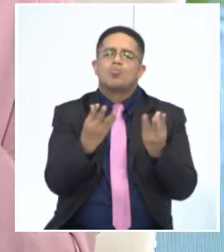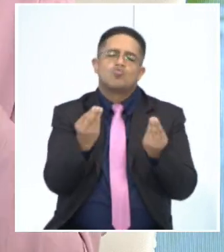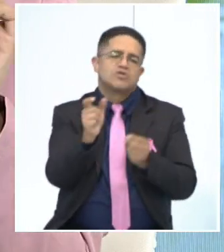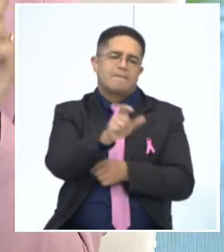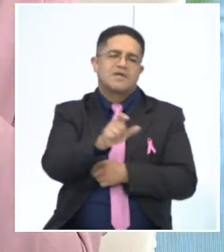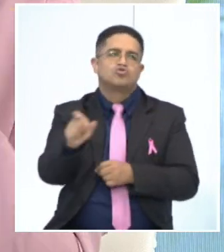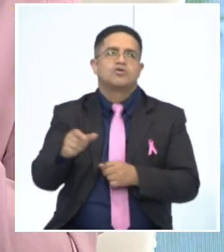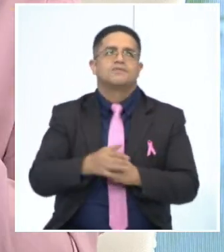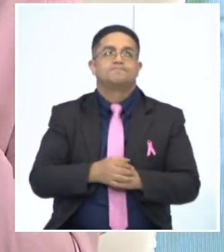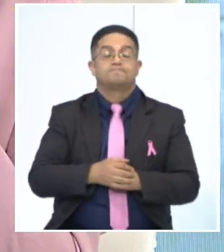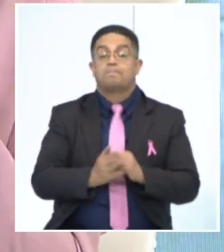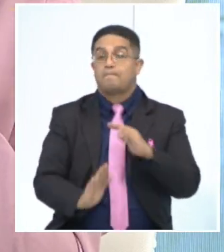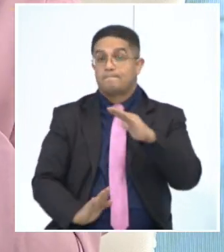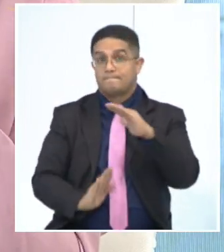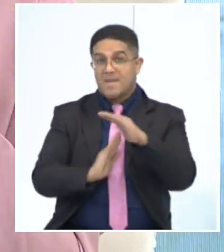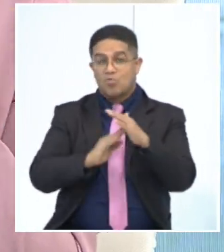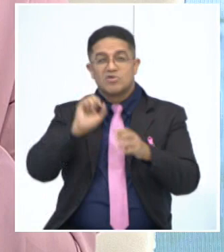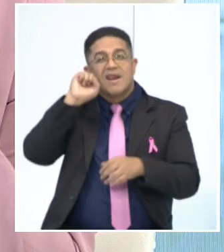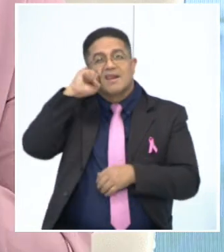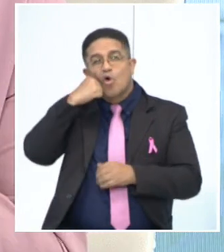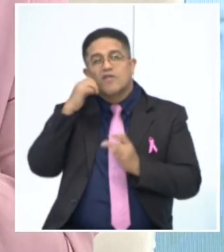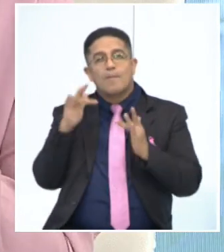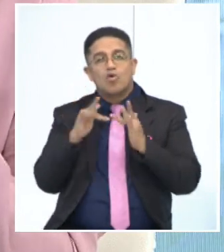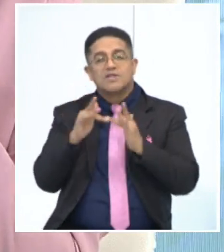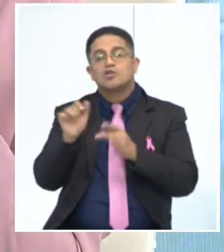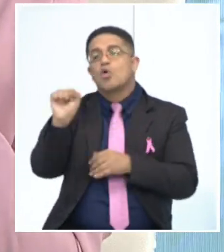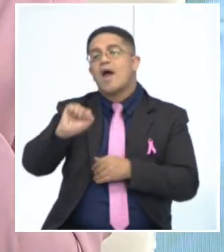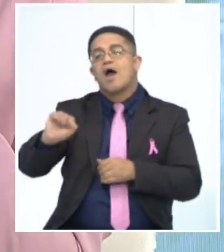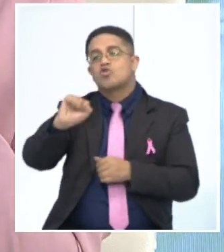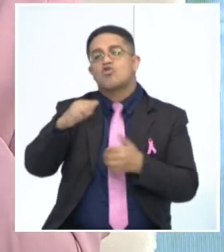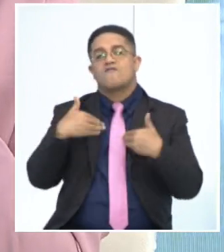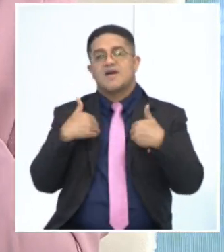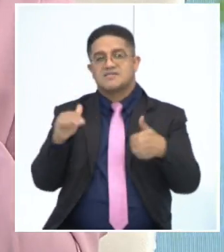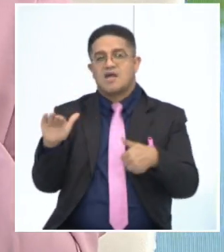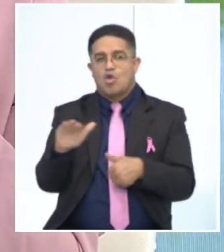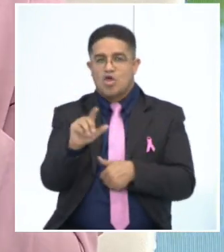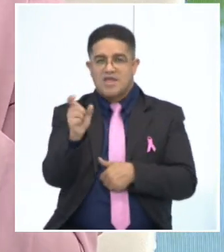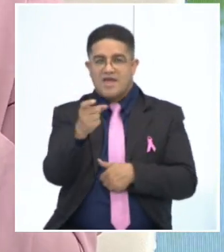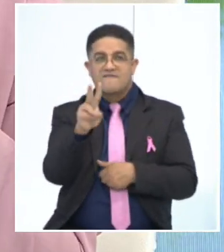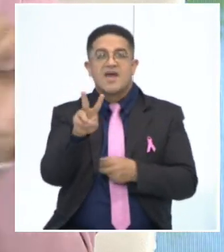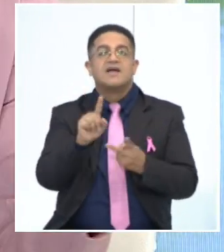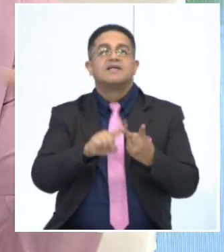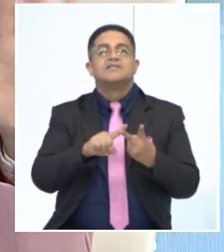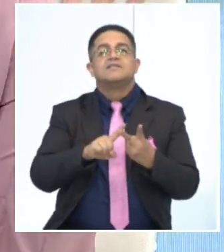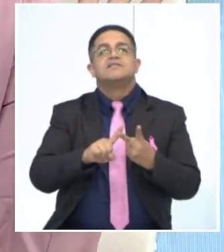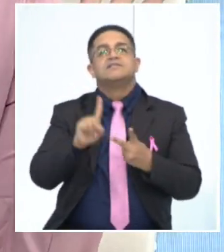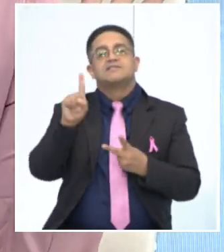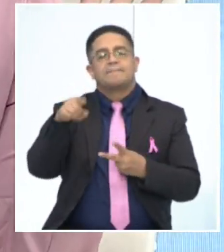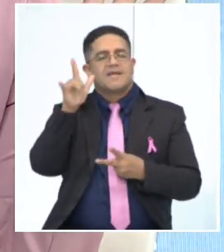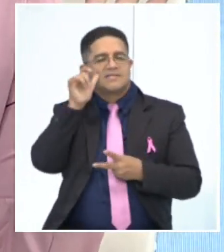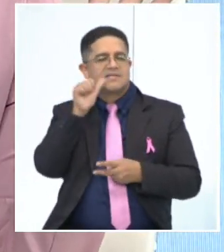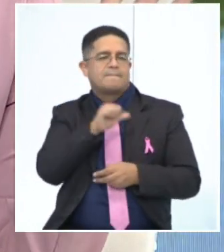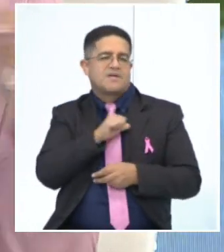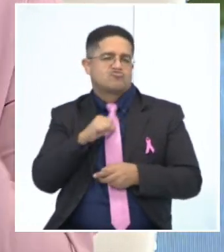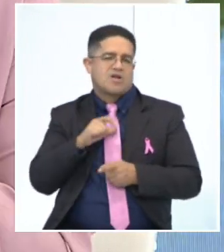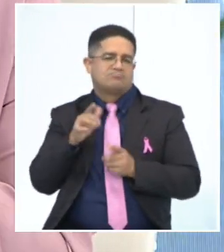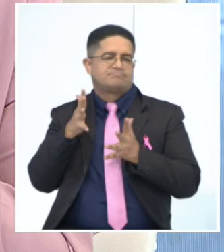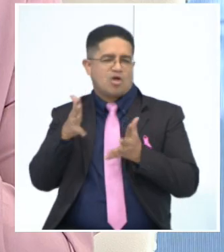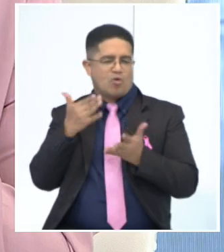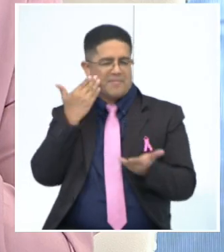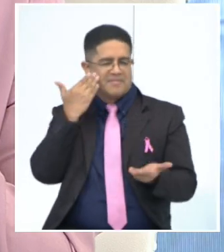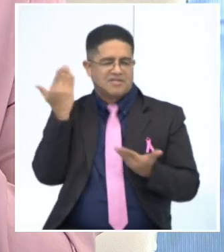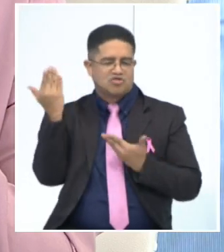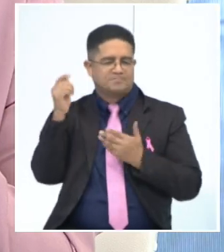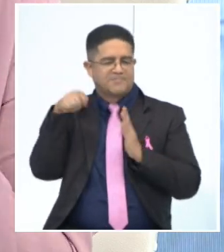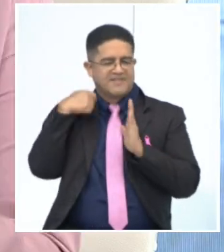casos. Vamos a la pausa recordándole las redes, @salud_gb, @Daniela J. Salas, y con recomendaciones a propósito